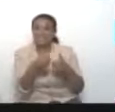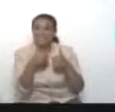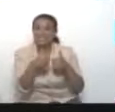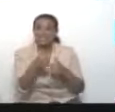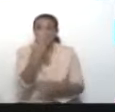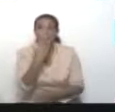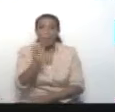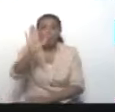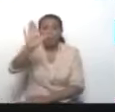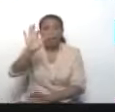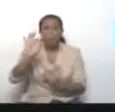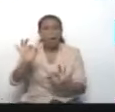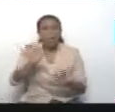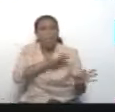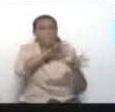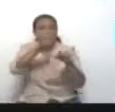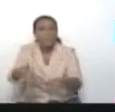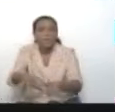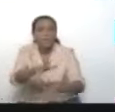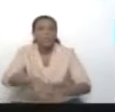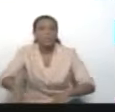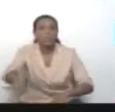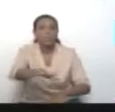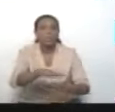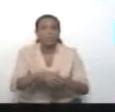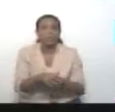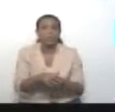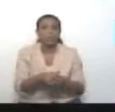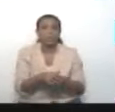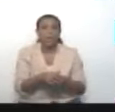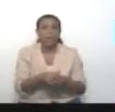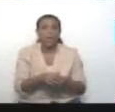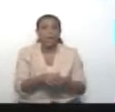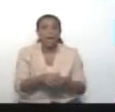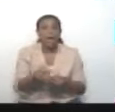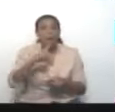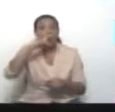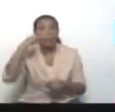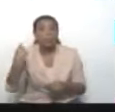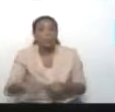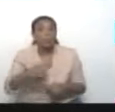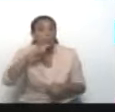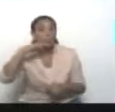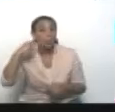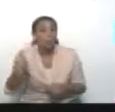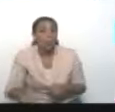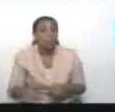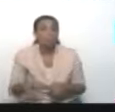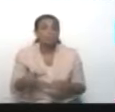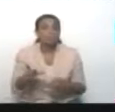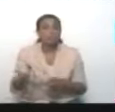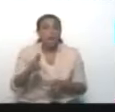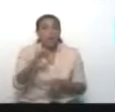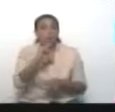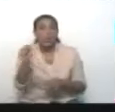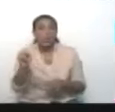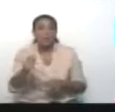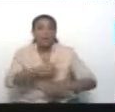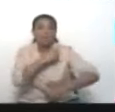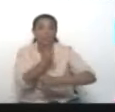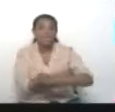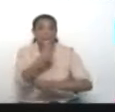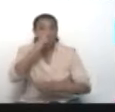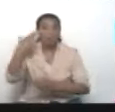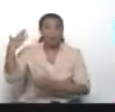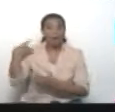para que invadiera la Unión Soviética. Bueno, la Unión Soviética se estaba convirtiendo en la gran